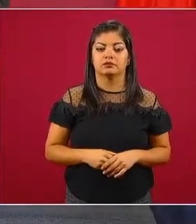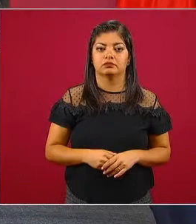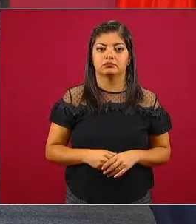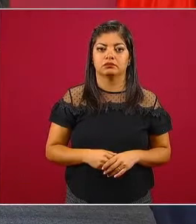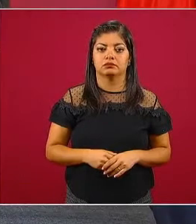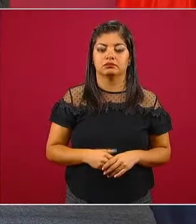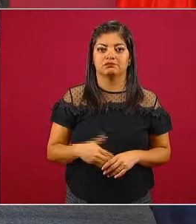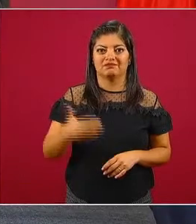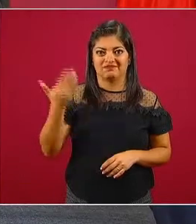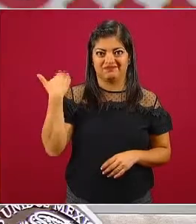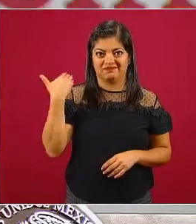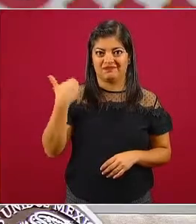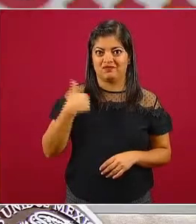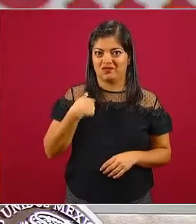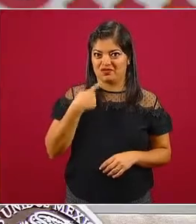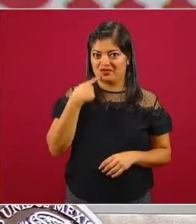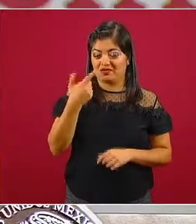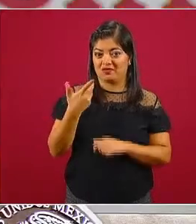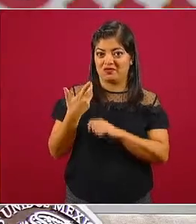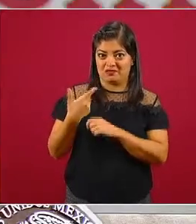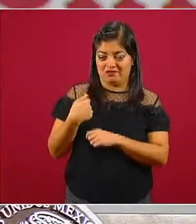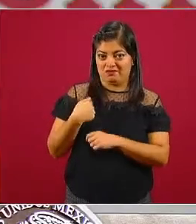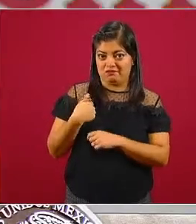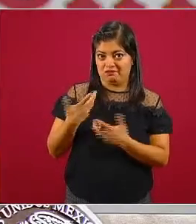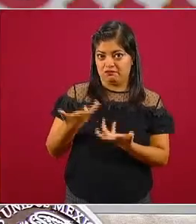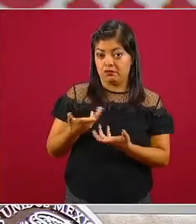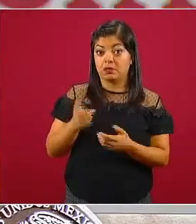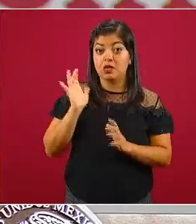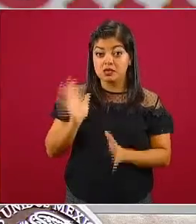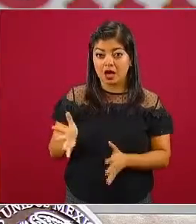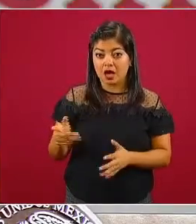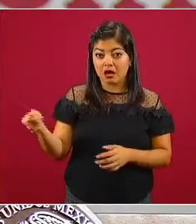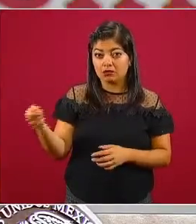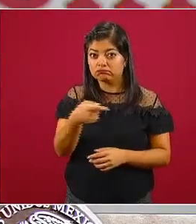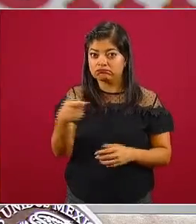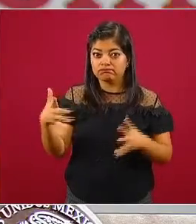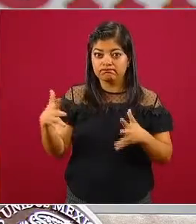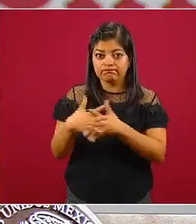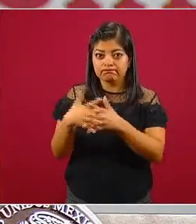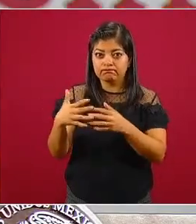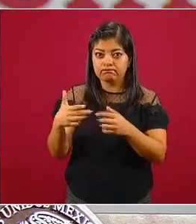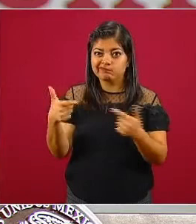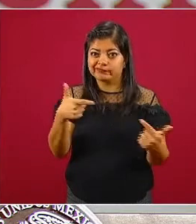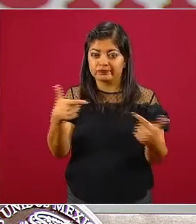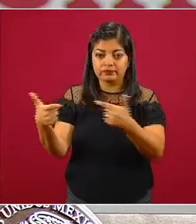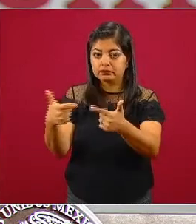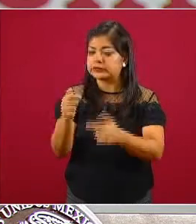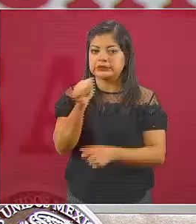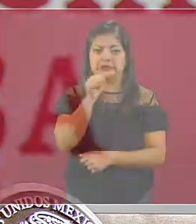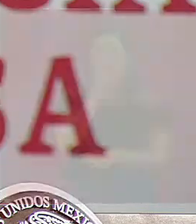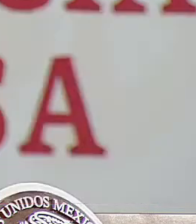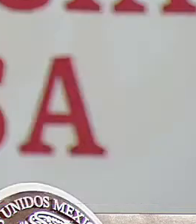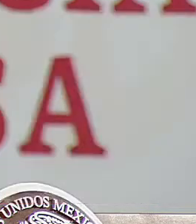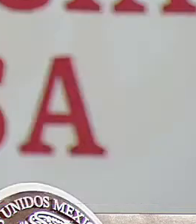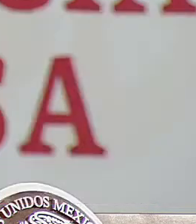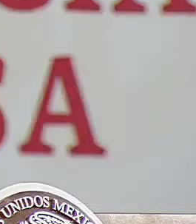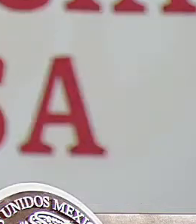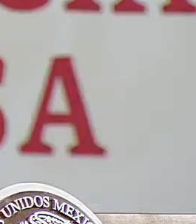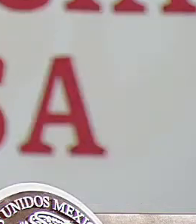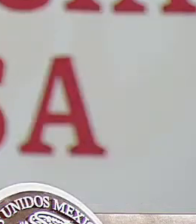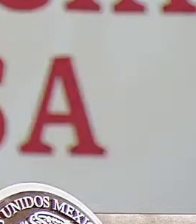Como ya mencioné, no se tiene registro de una confrontación directa contra fuerzas de seguridad, incluyendo fuerzas